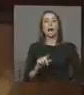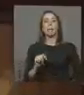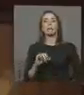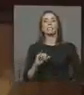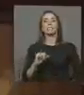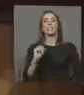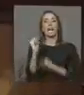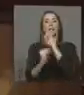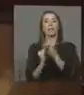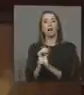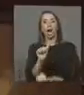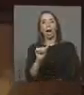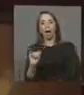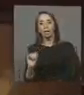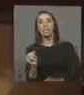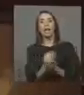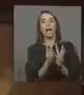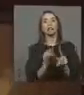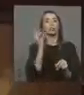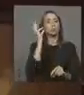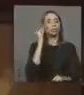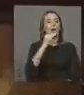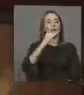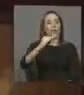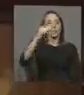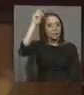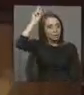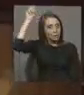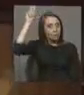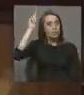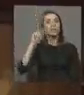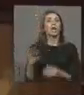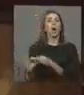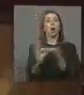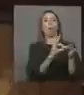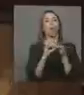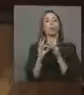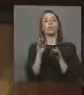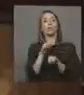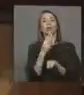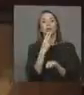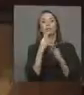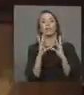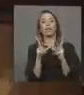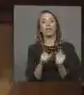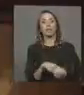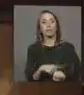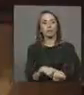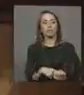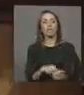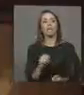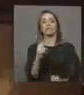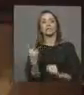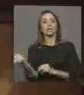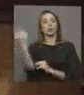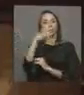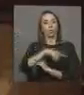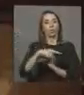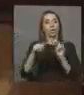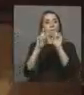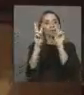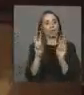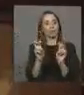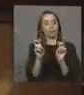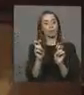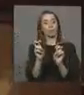Internacional, Asociación Nacional de Mujeres Rurales e Indígenas, Unidos por la Vida y la Familia, y en la segunda jornada temática,